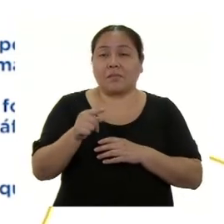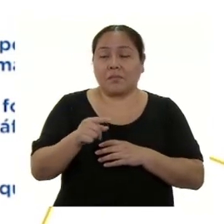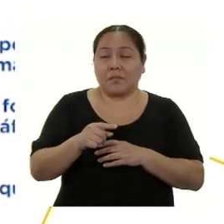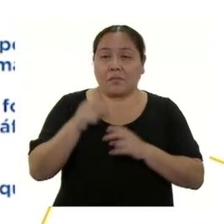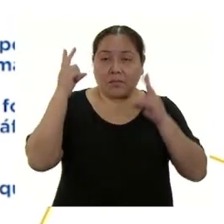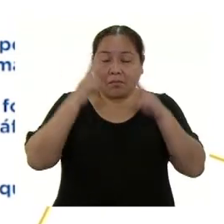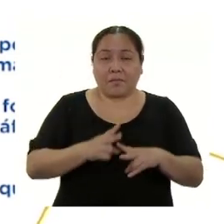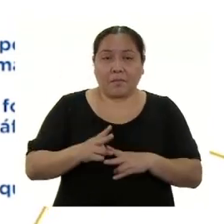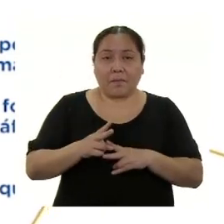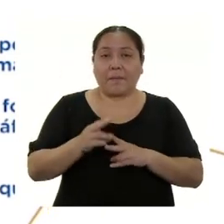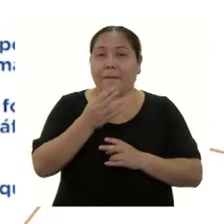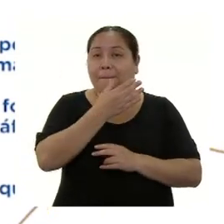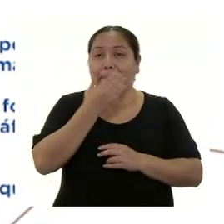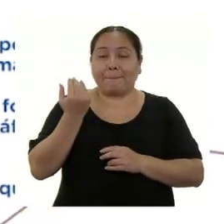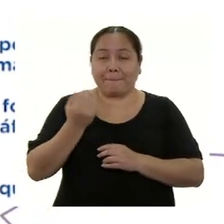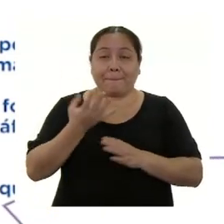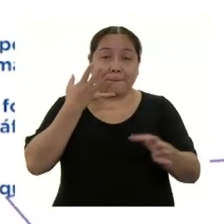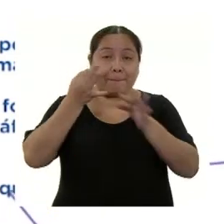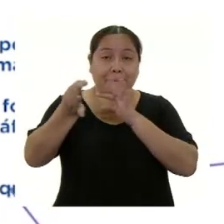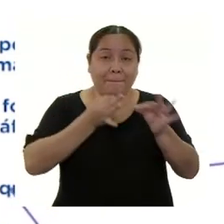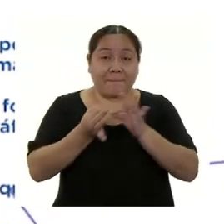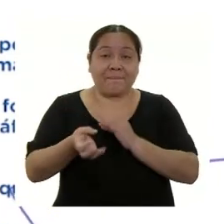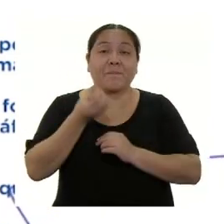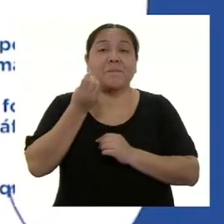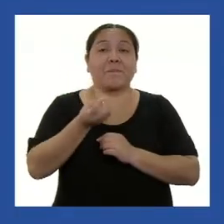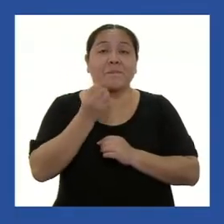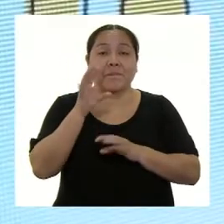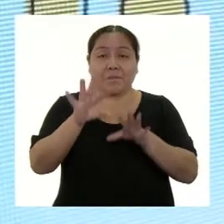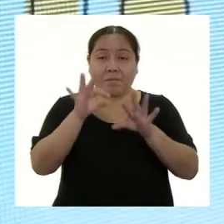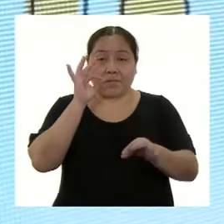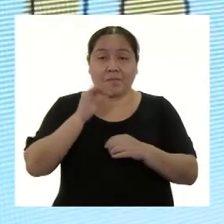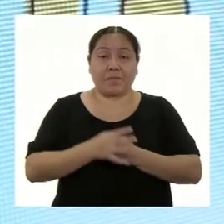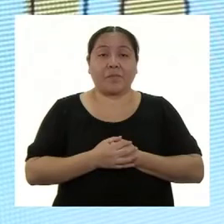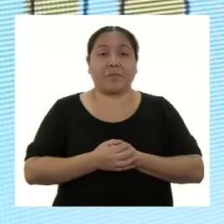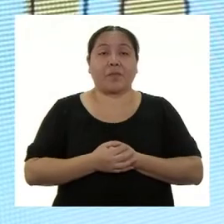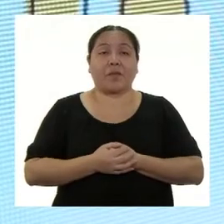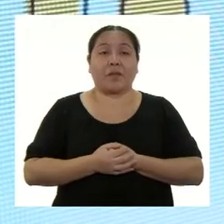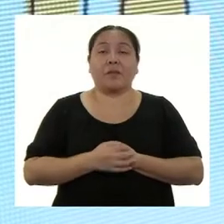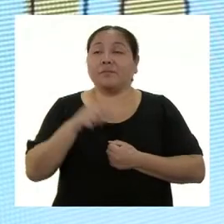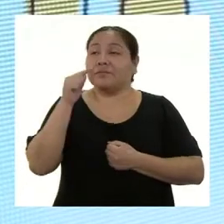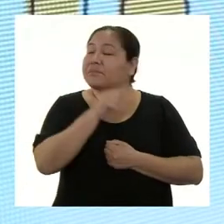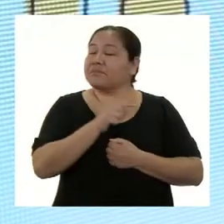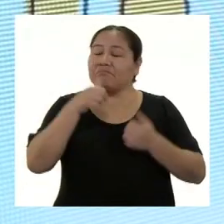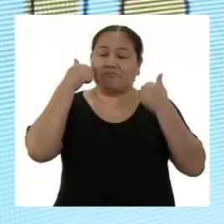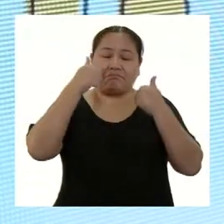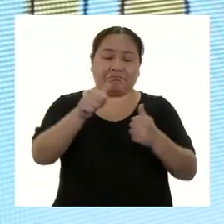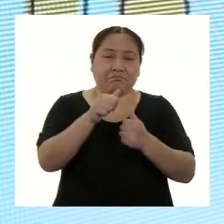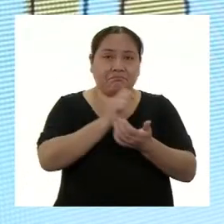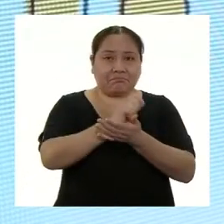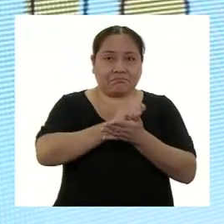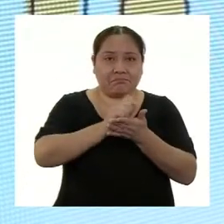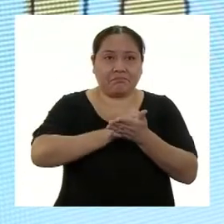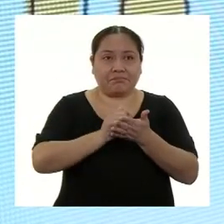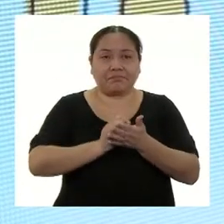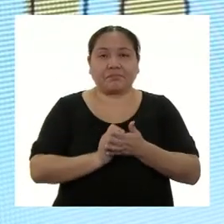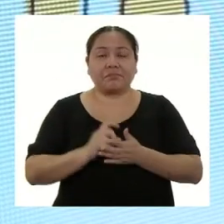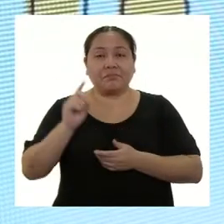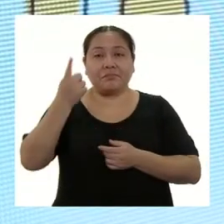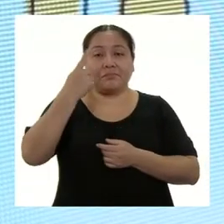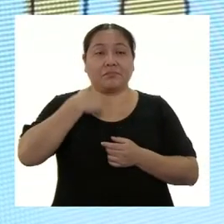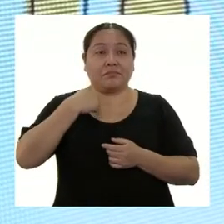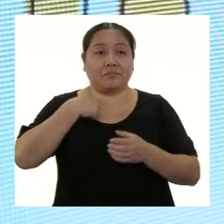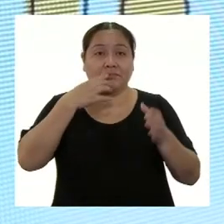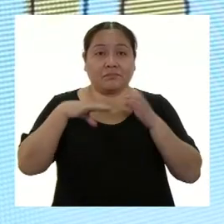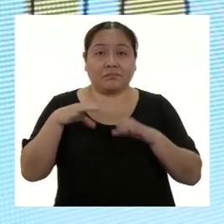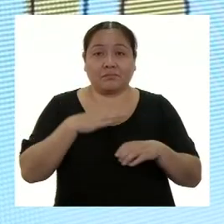más eficiente y expliquen por qué la eligieron. Anotadísimo. Lo primero que voy a